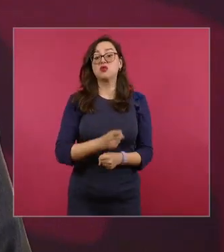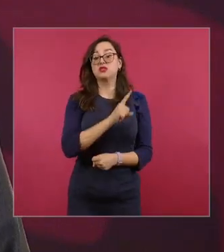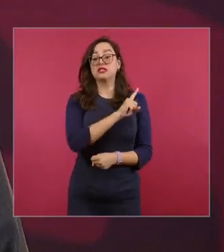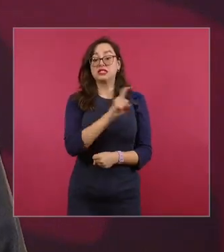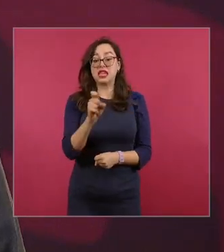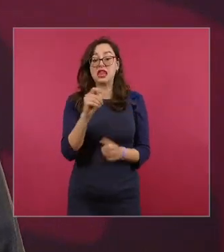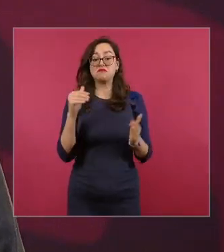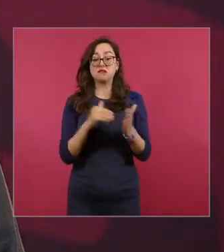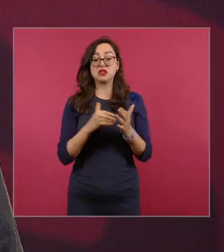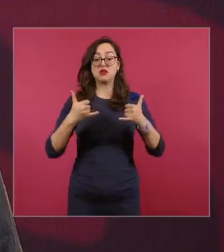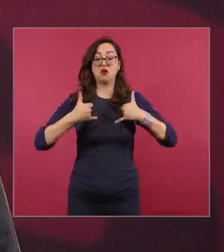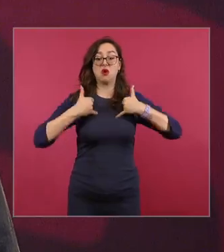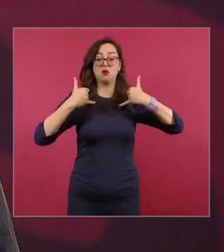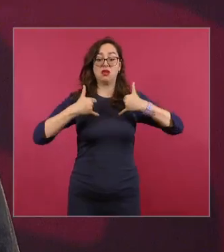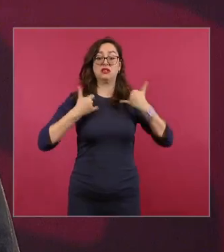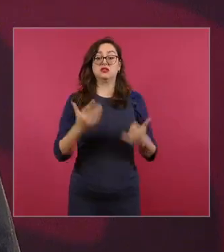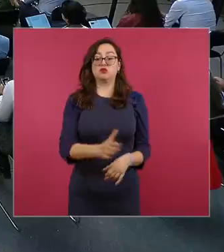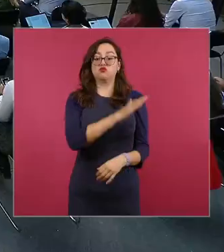Unidos.